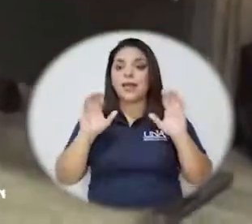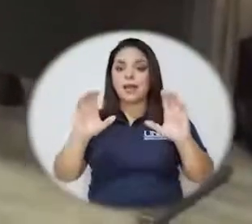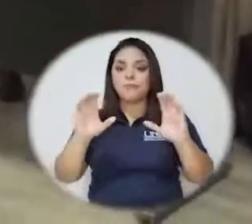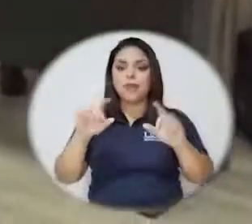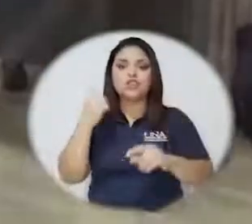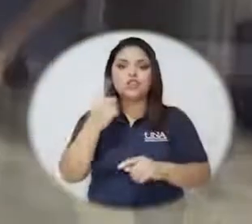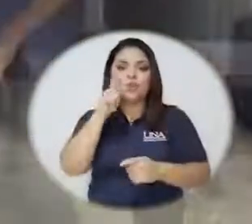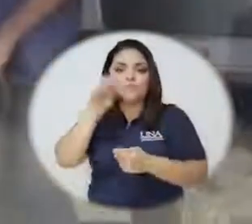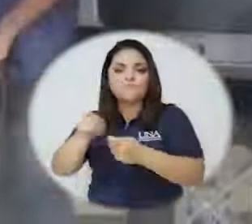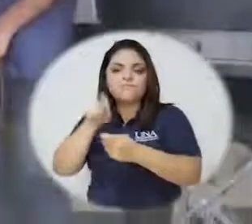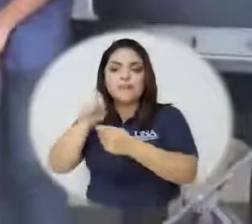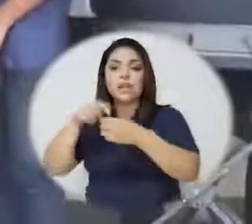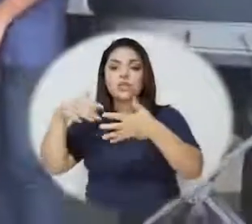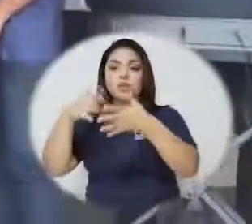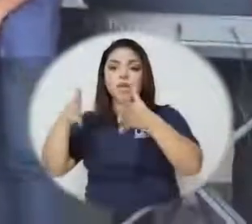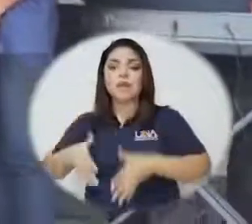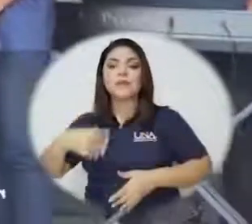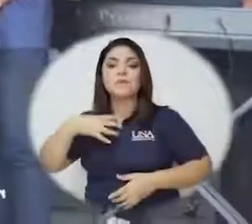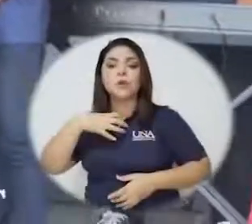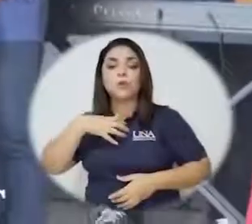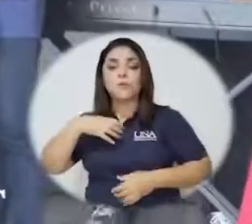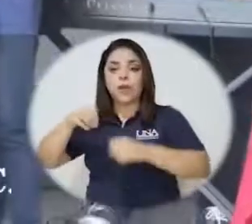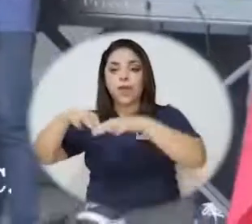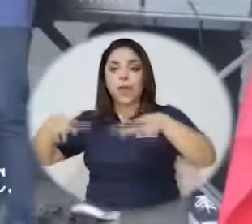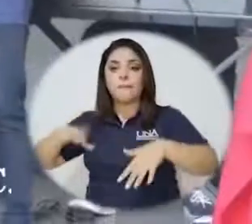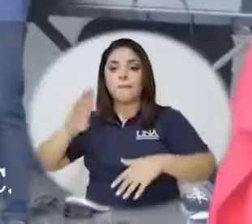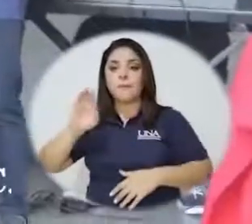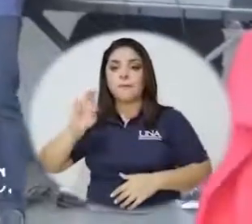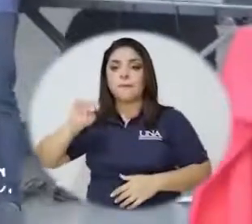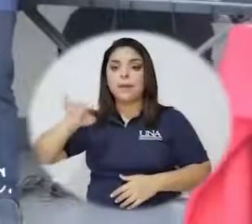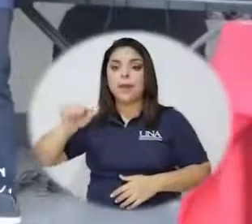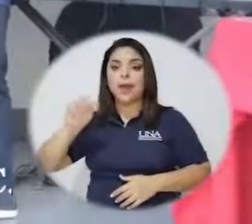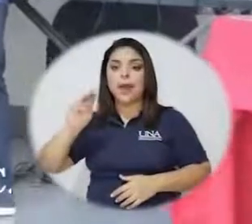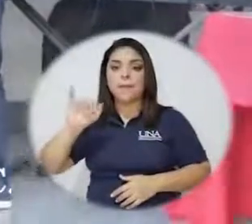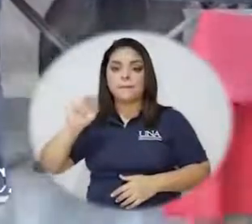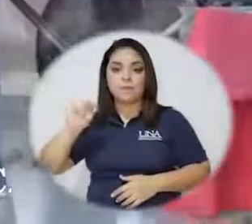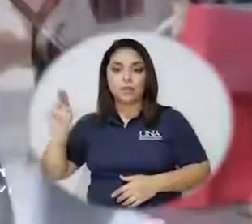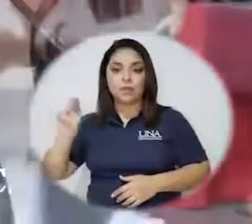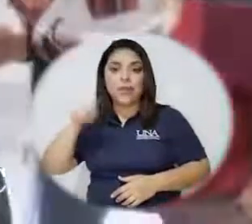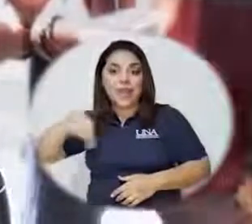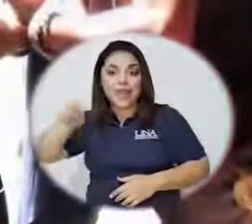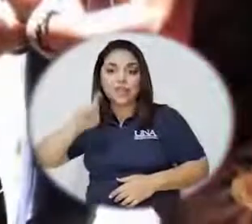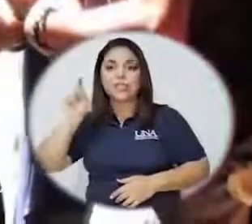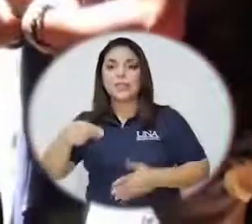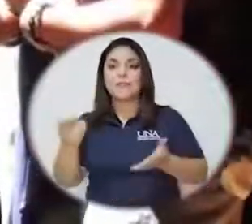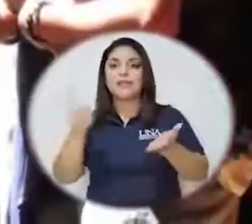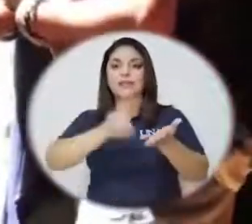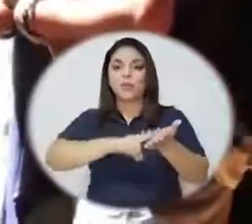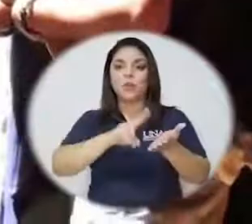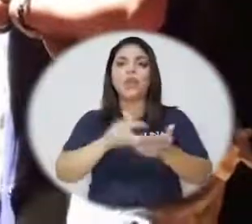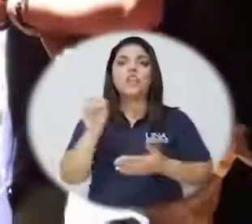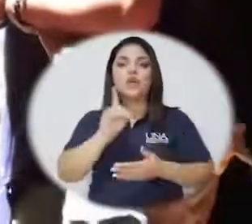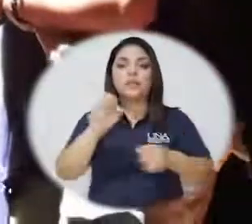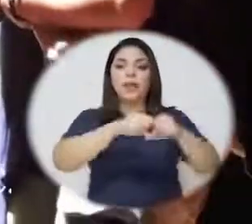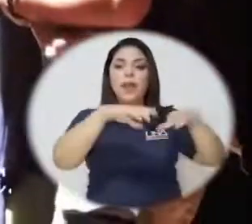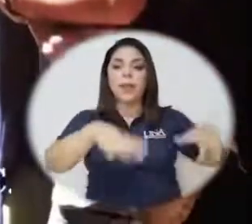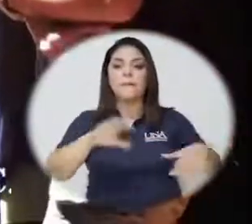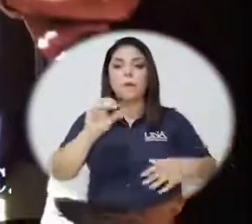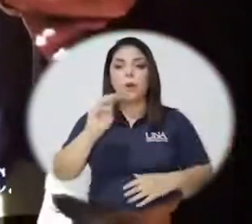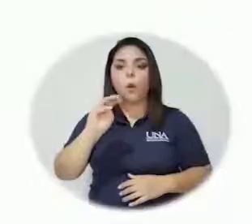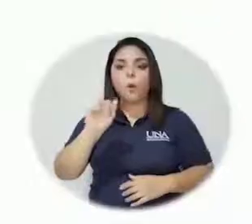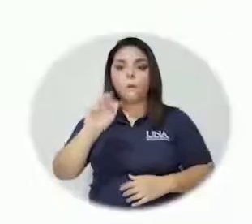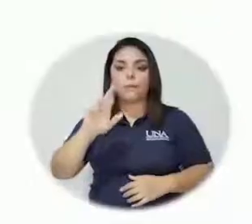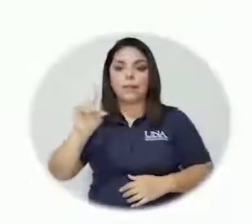de los estudiantes pertenecientes al campus Benjamín Núñez, que deben matricular los cursos que se ofertan en el campus Omar